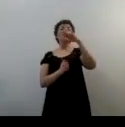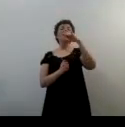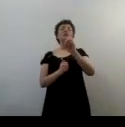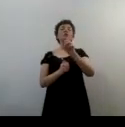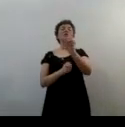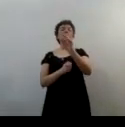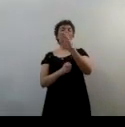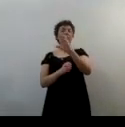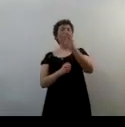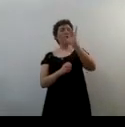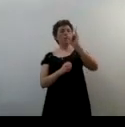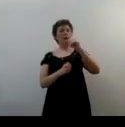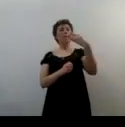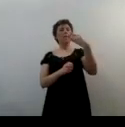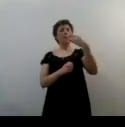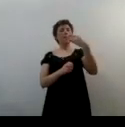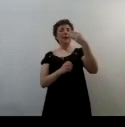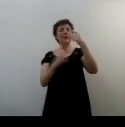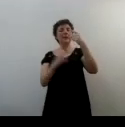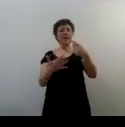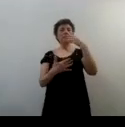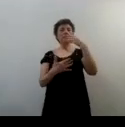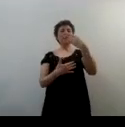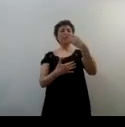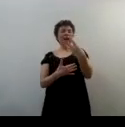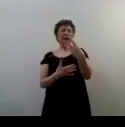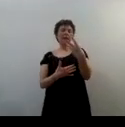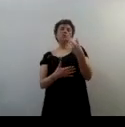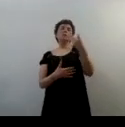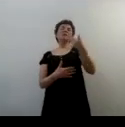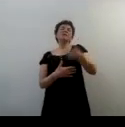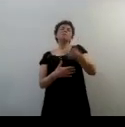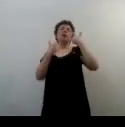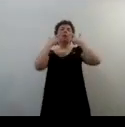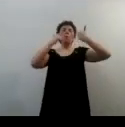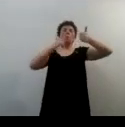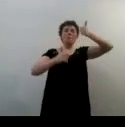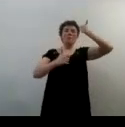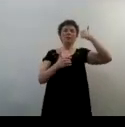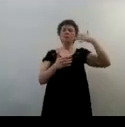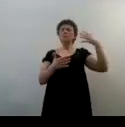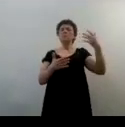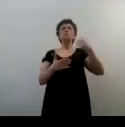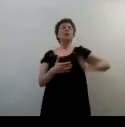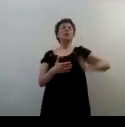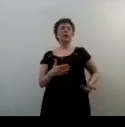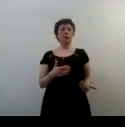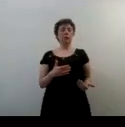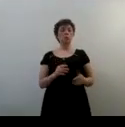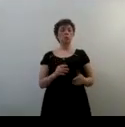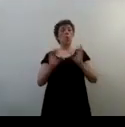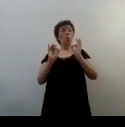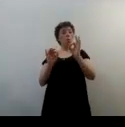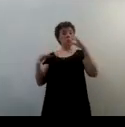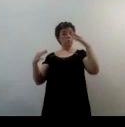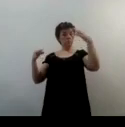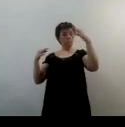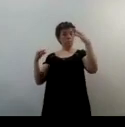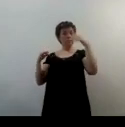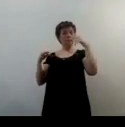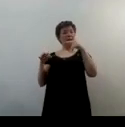B3, B6. O sea, es decir, esos son los más relevantes en ese alimento, pero son muy, muy, muy ricos. Y justo esta hoja es las